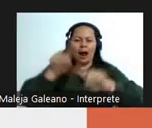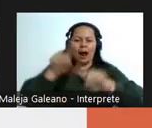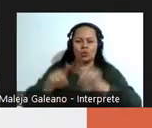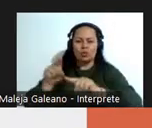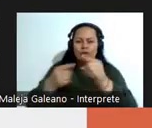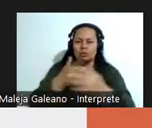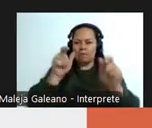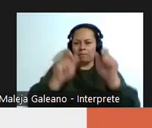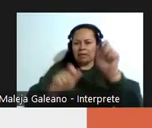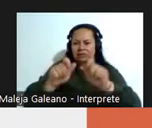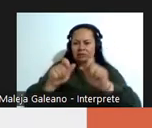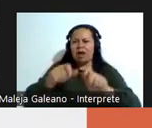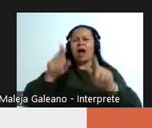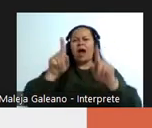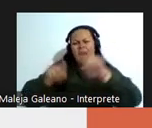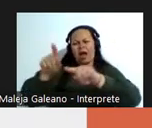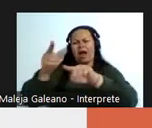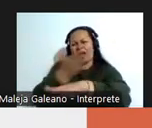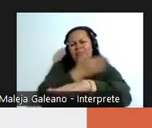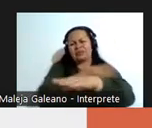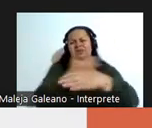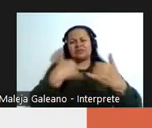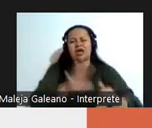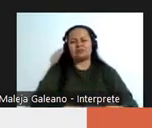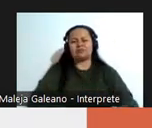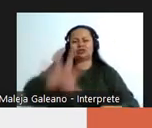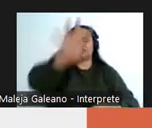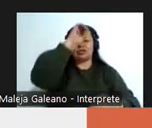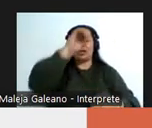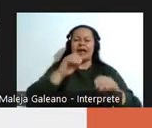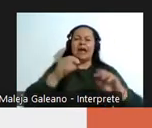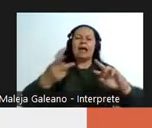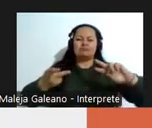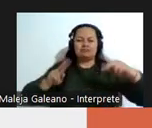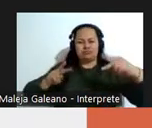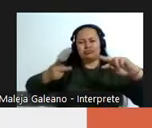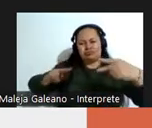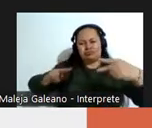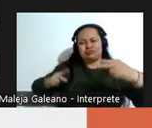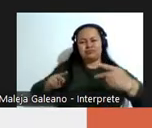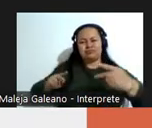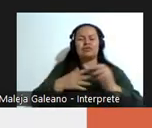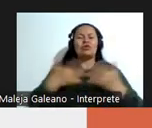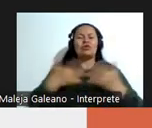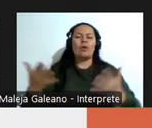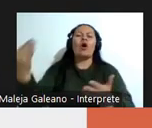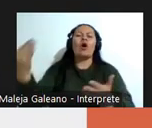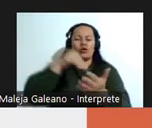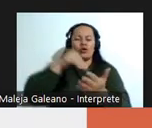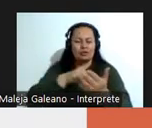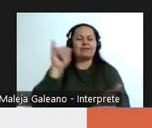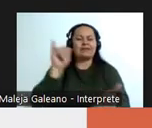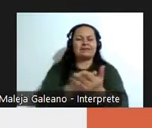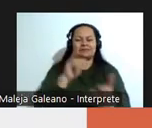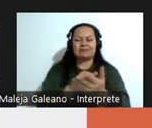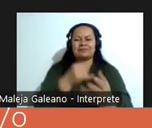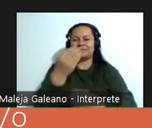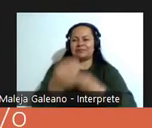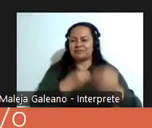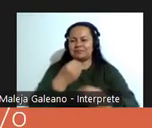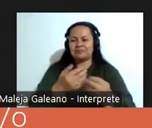algún momento ya han hecho cartografías conmigo, tiene variaciones, así que volvámosla a hacer porque es